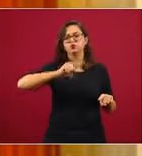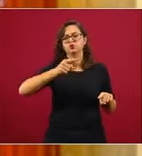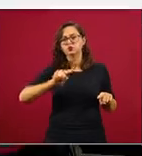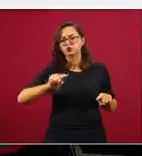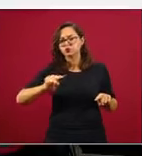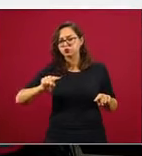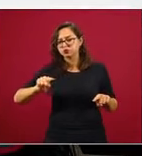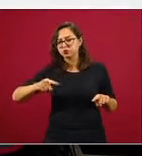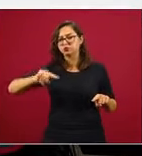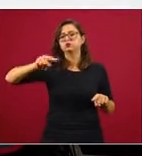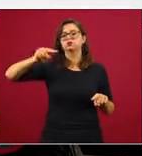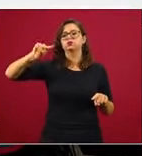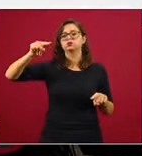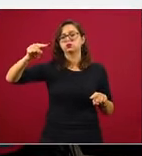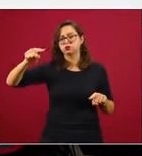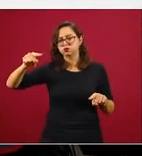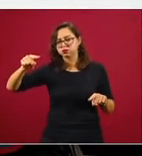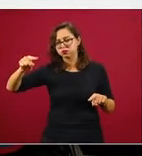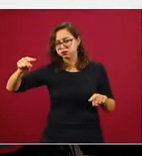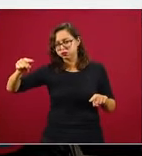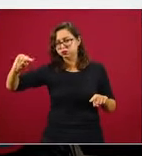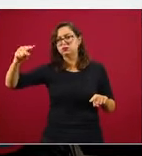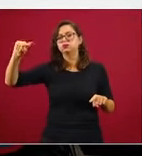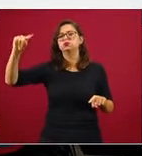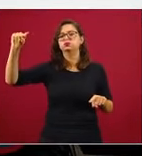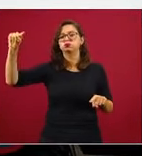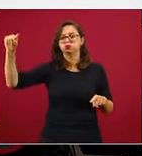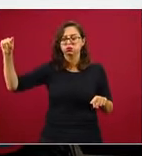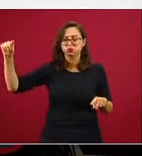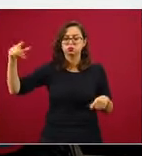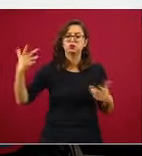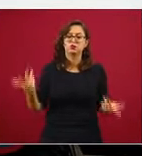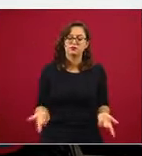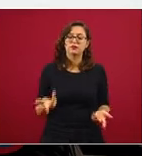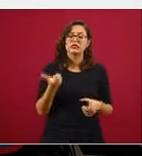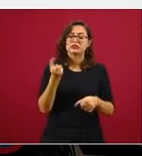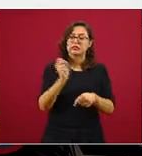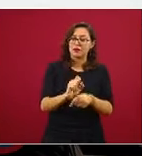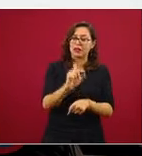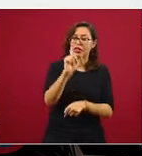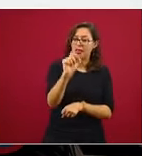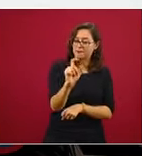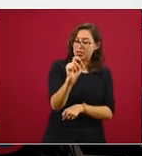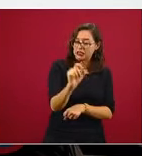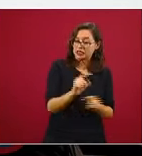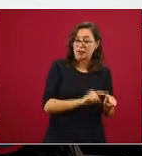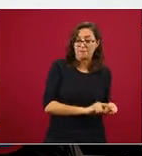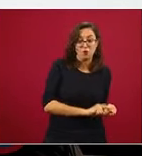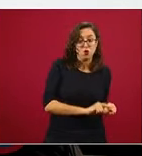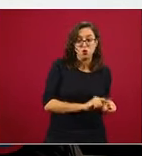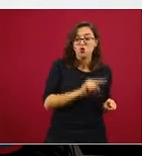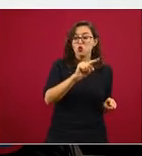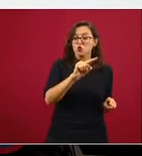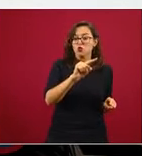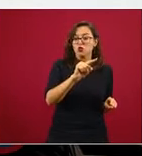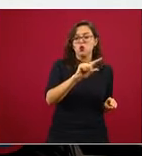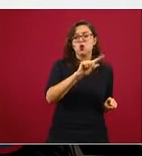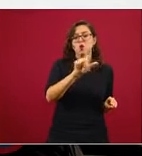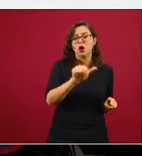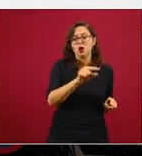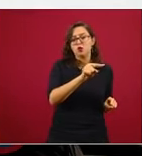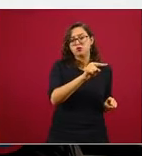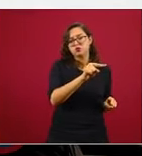estados previos. Un primer pico en la semana 20, seguido de una meseta larga de prácticamente un mes y medio